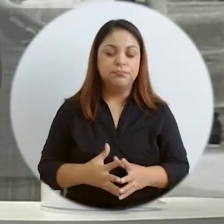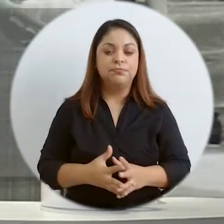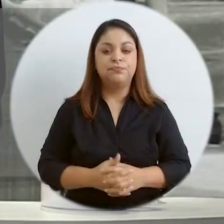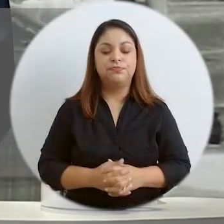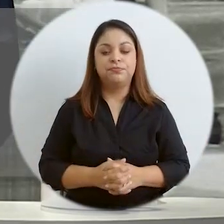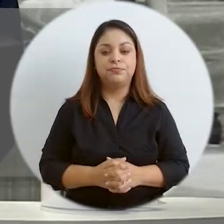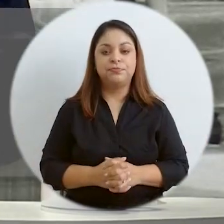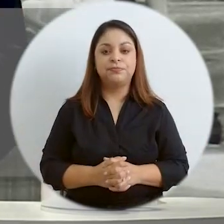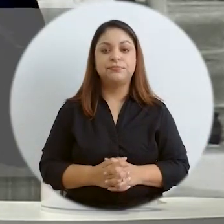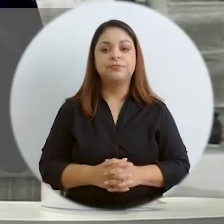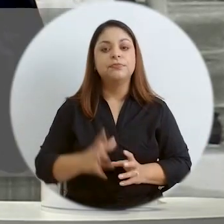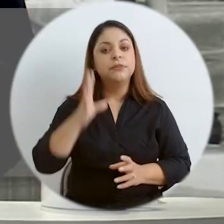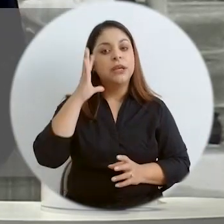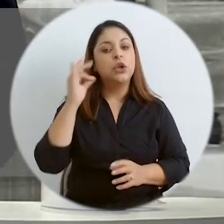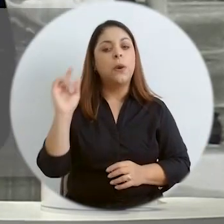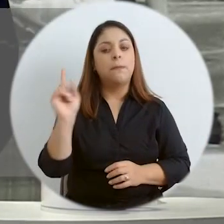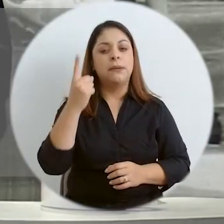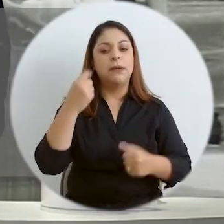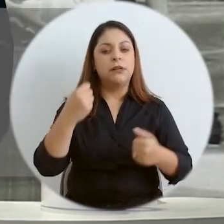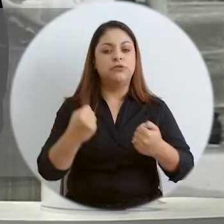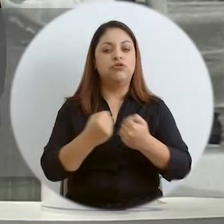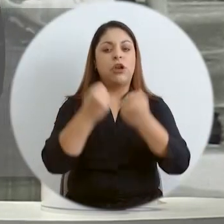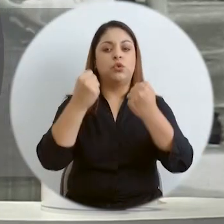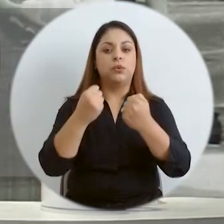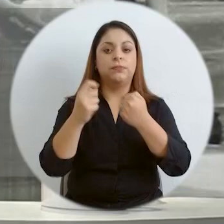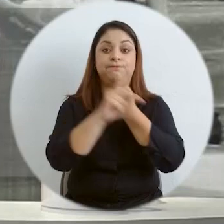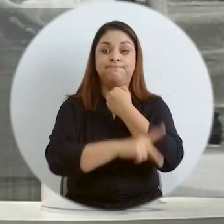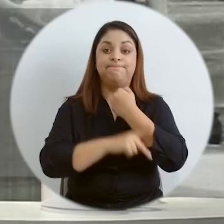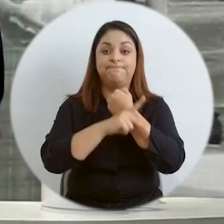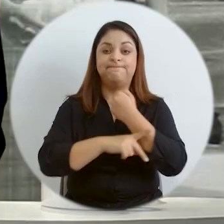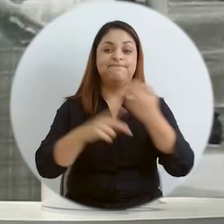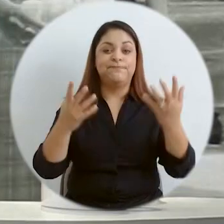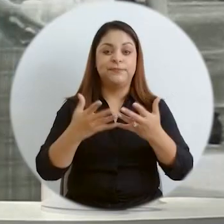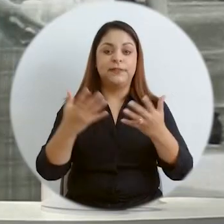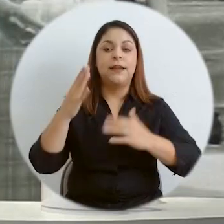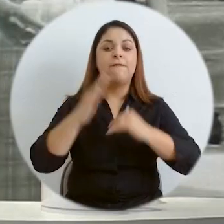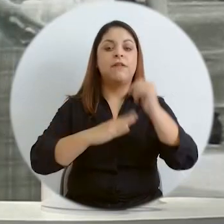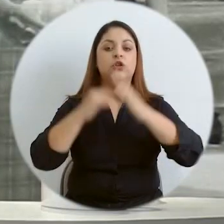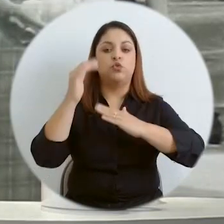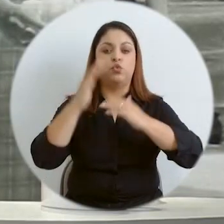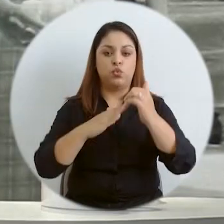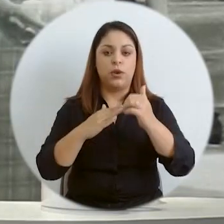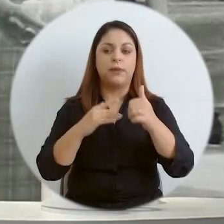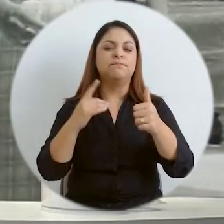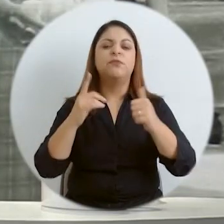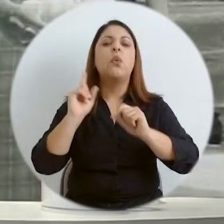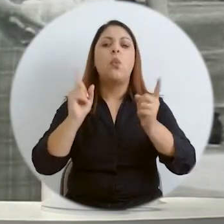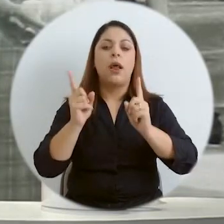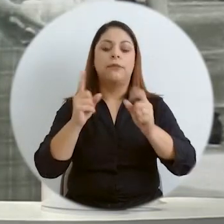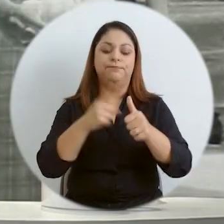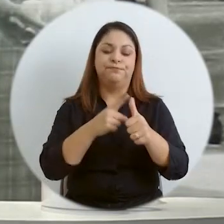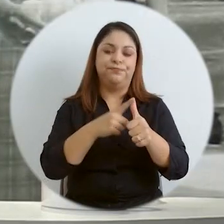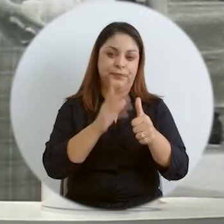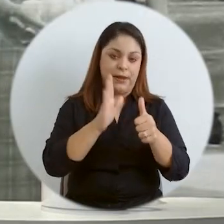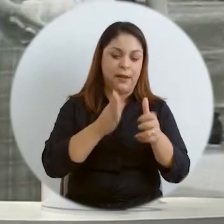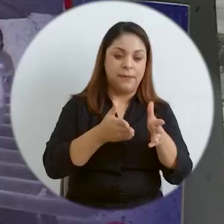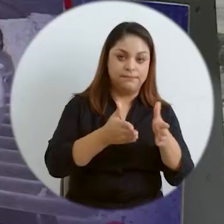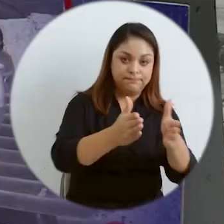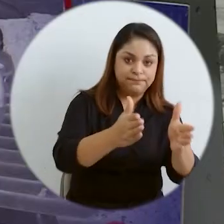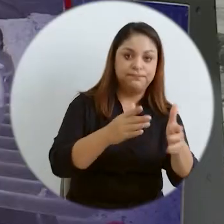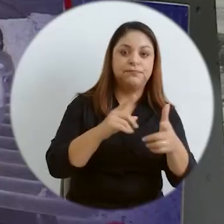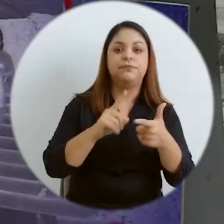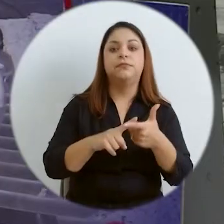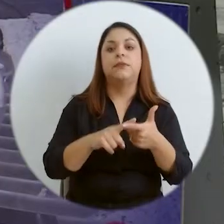es la parte de infraestructura. Ahora dejemos de parte la construcción esa, sino más bien carreteras, acueductos y otro tipo de obras. Tal vez